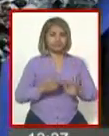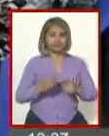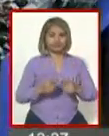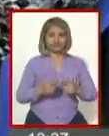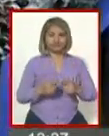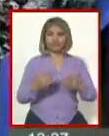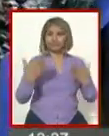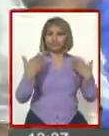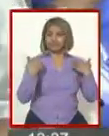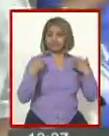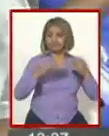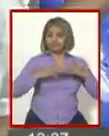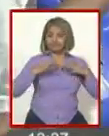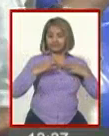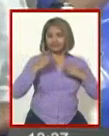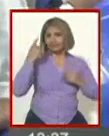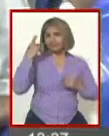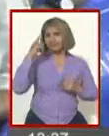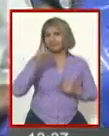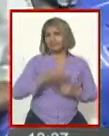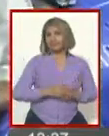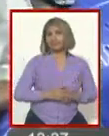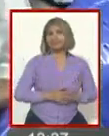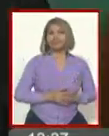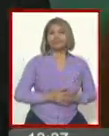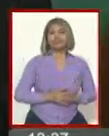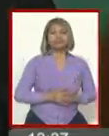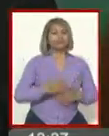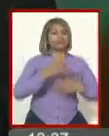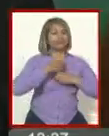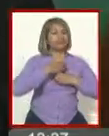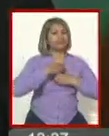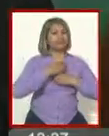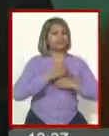Entonces, nosotros tenemos la capacidad de